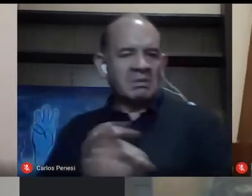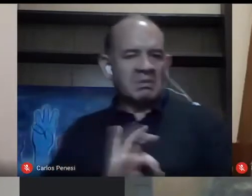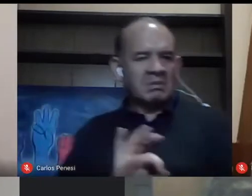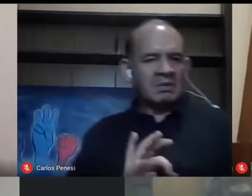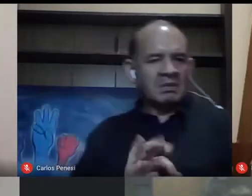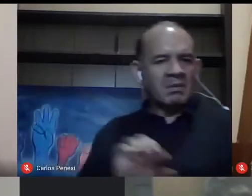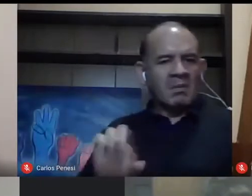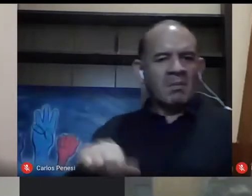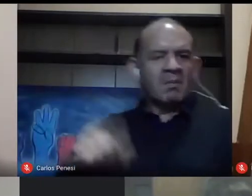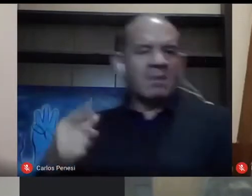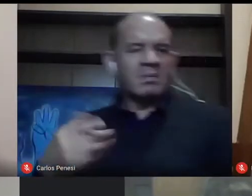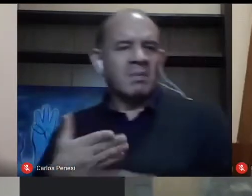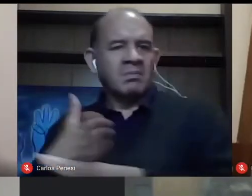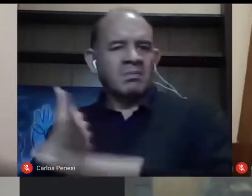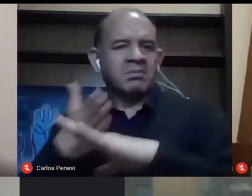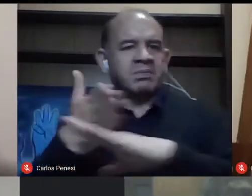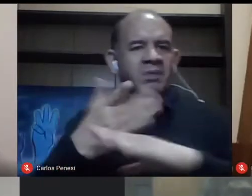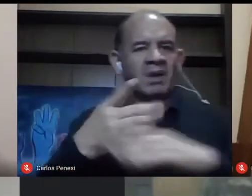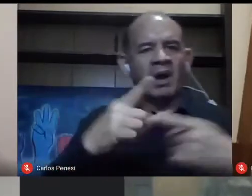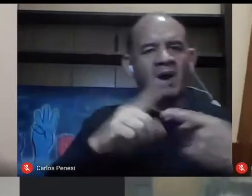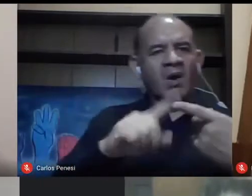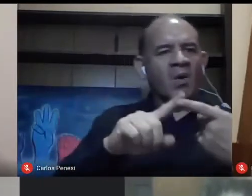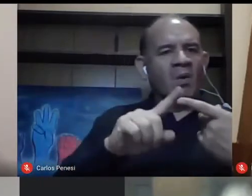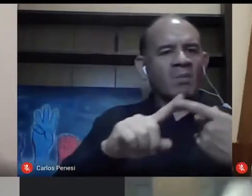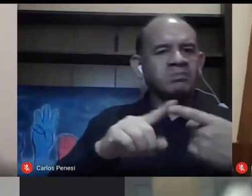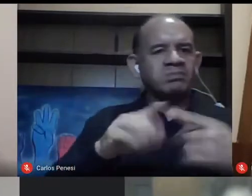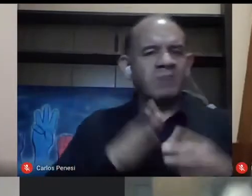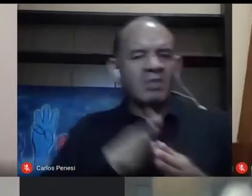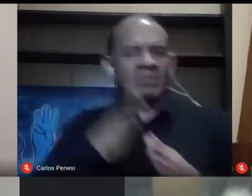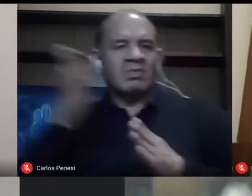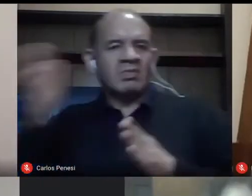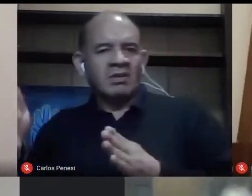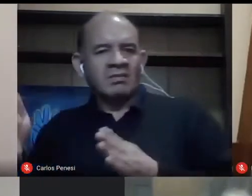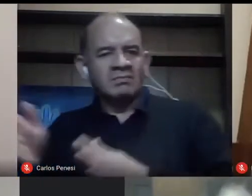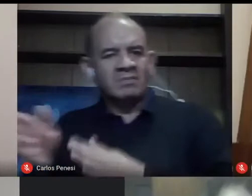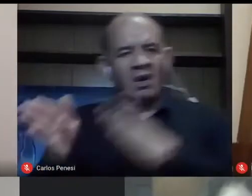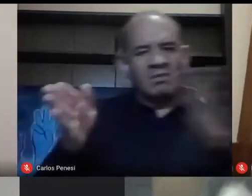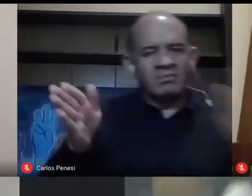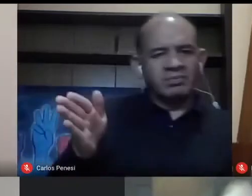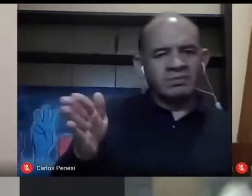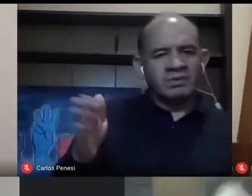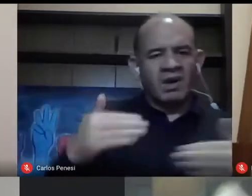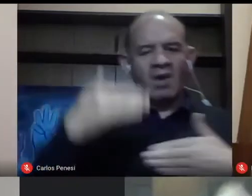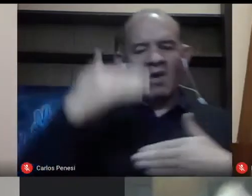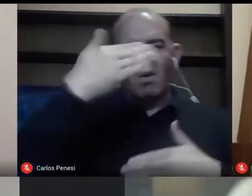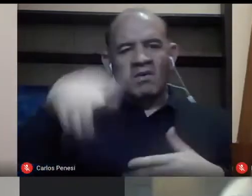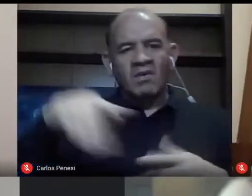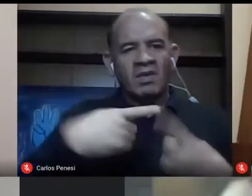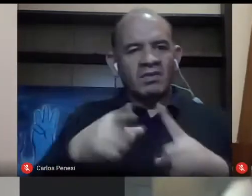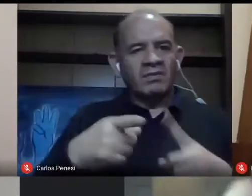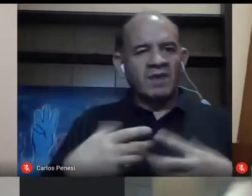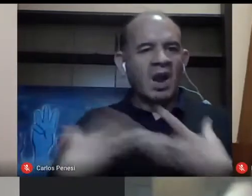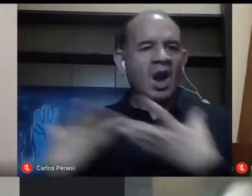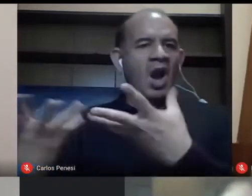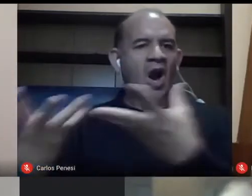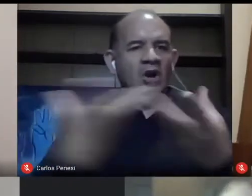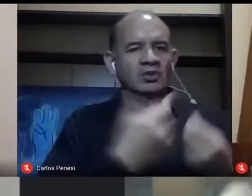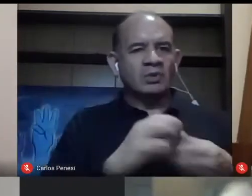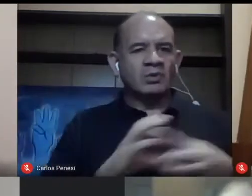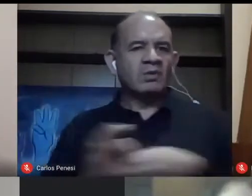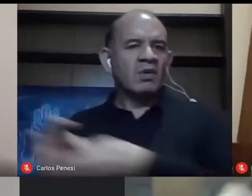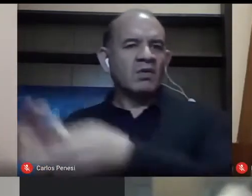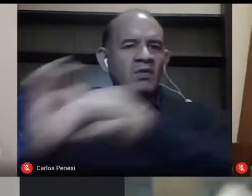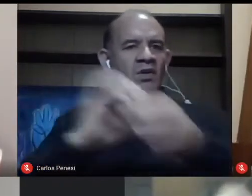Pablo, que es el intercambio transfronterizo, el poder hacer una acción en red con los